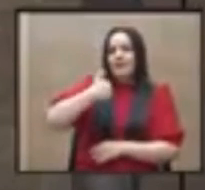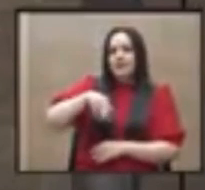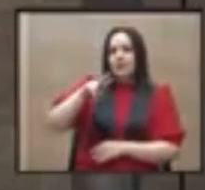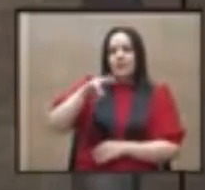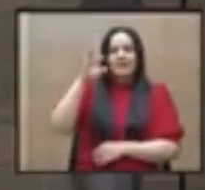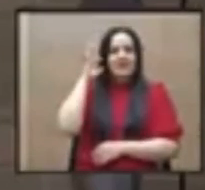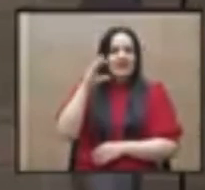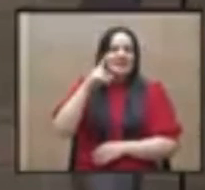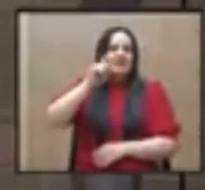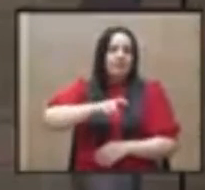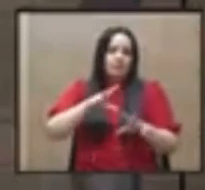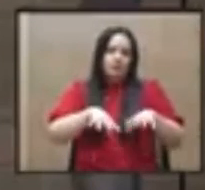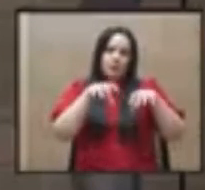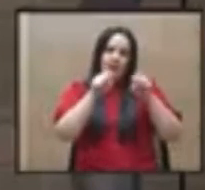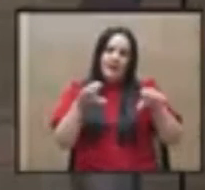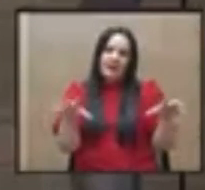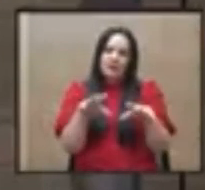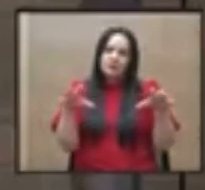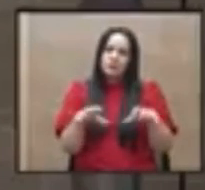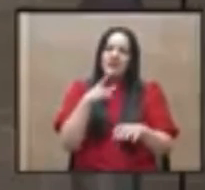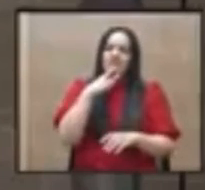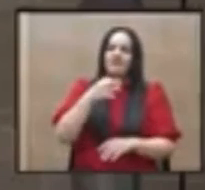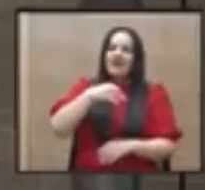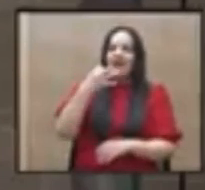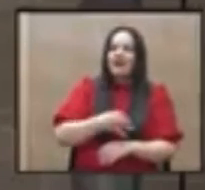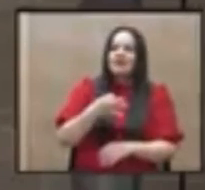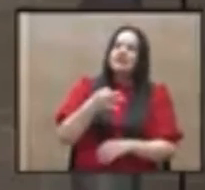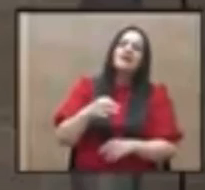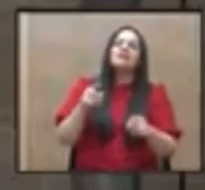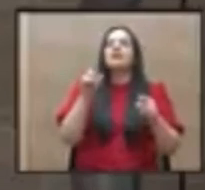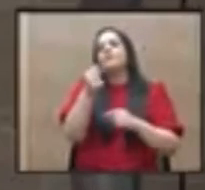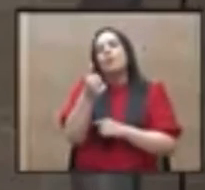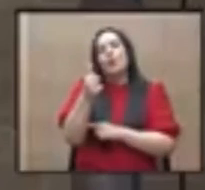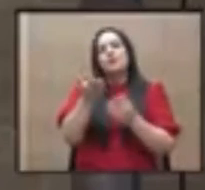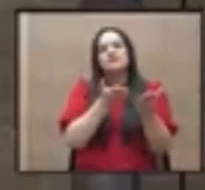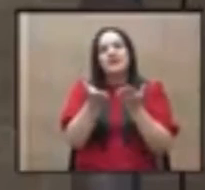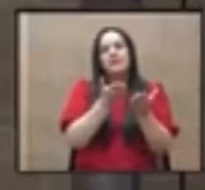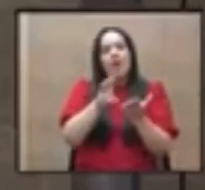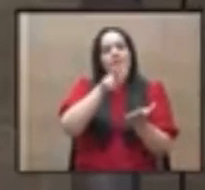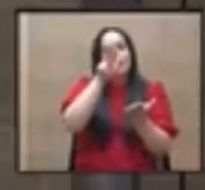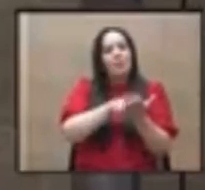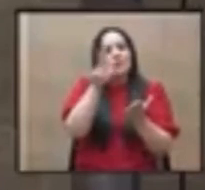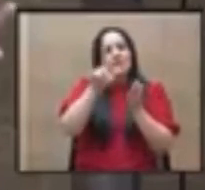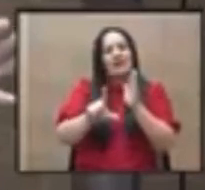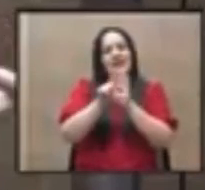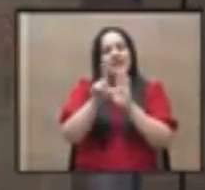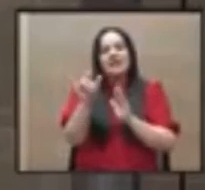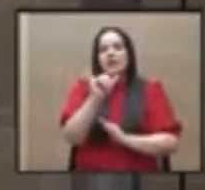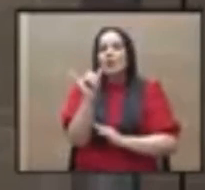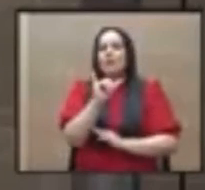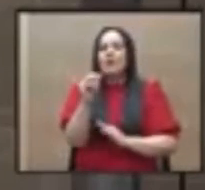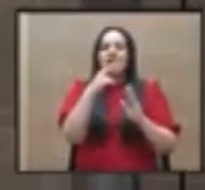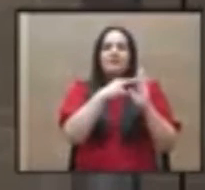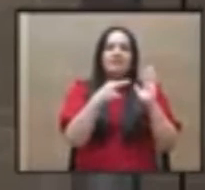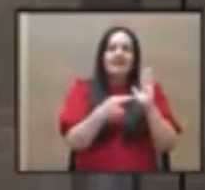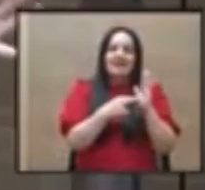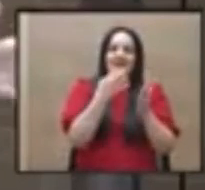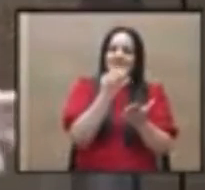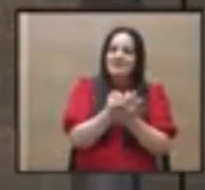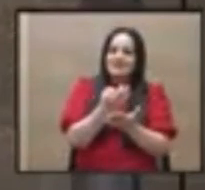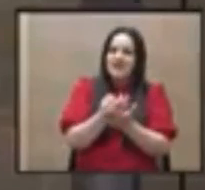acciones reales. De poco sirve que aprobemos leyes como la regla fiscal, la contención